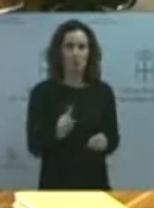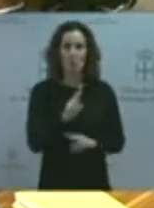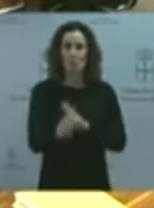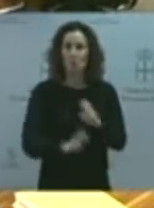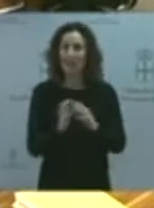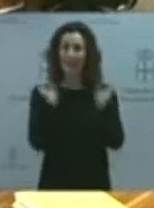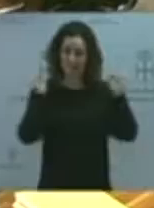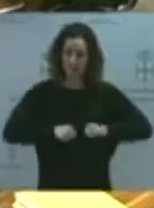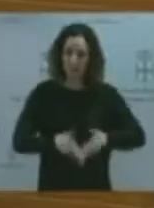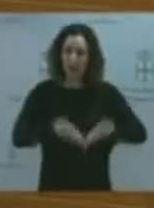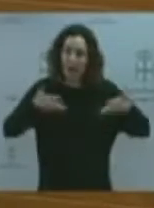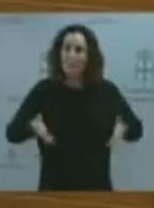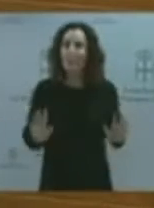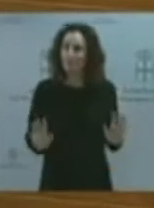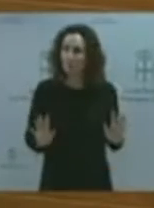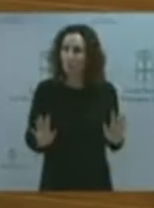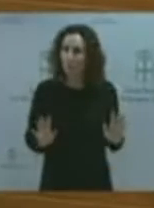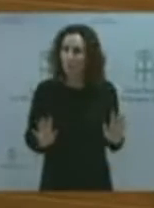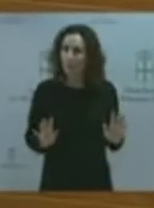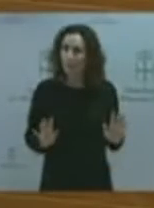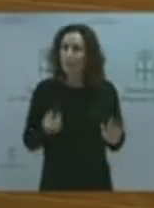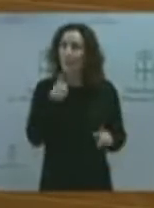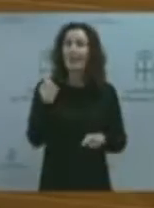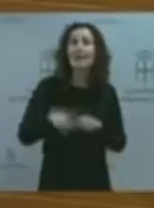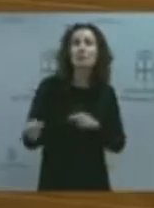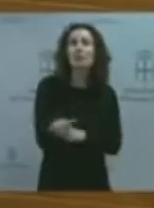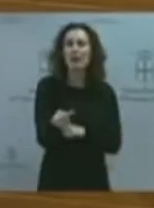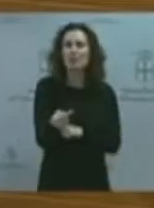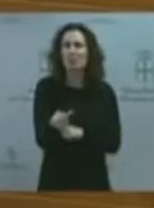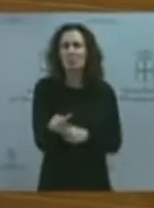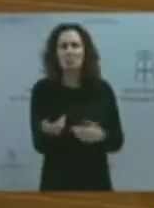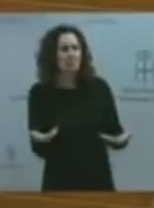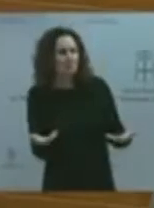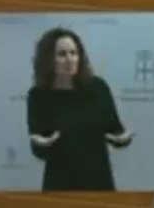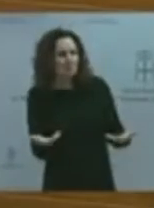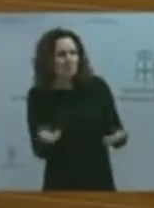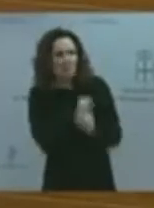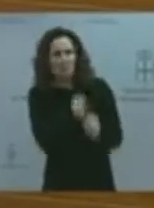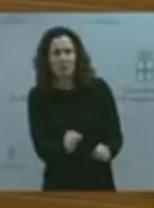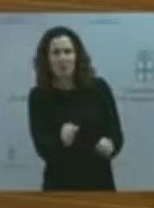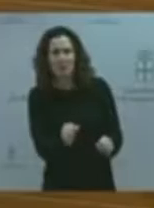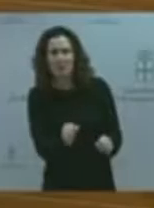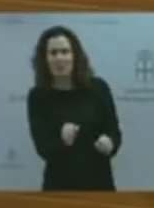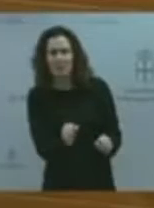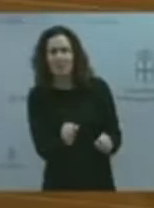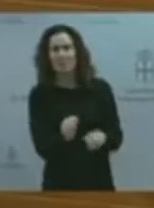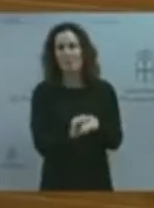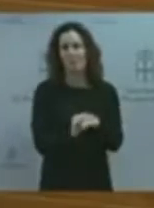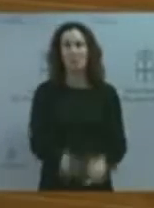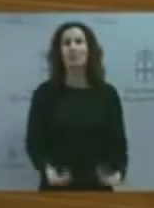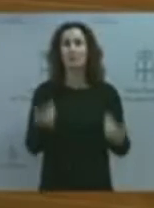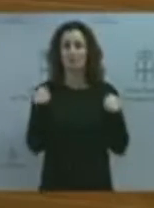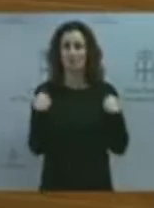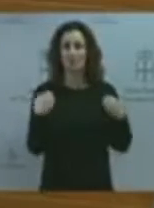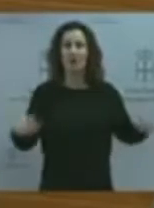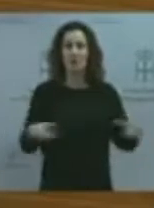dice que eso es un elemento negativo, que es imposible, dice. Pero es que una de las responsabilidades que tenemos los partidos, con independencia de nuestra ideología, que nadie